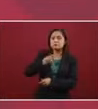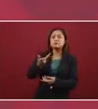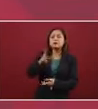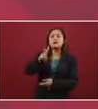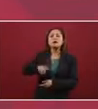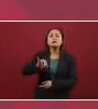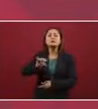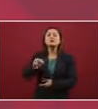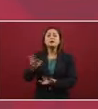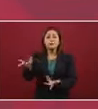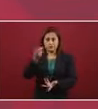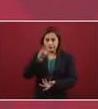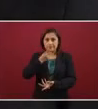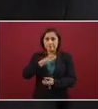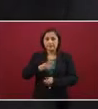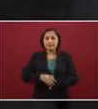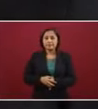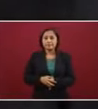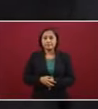¿Sí?